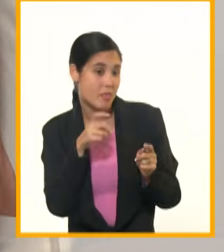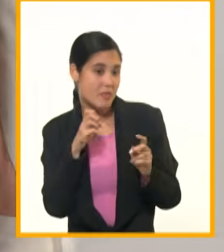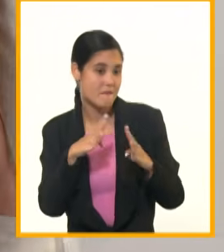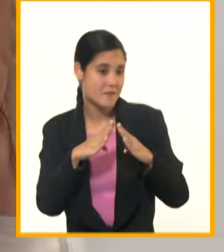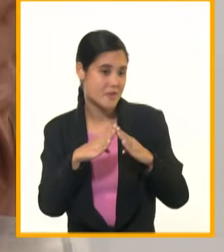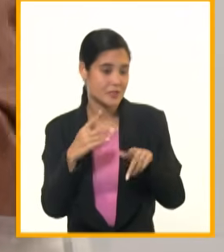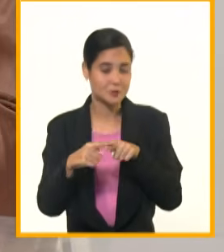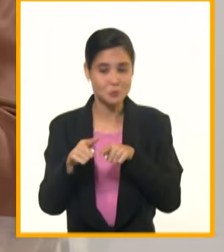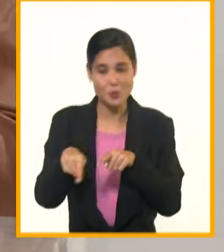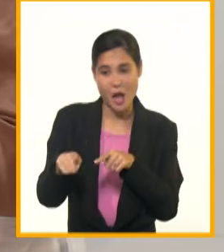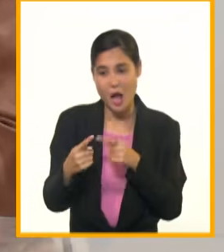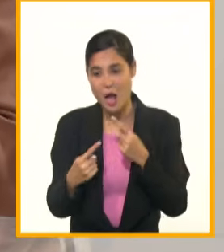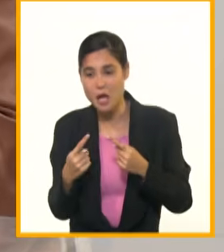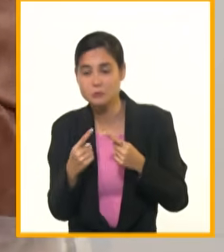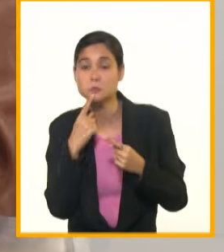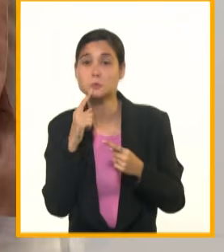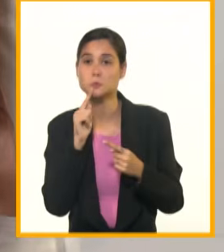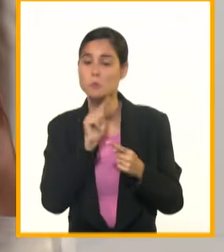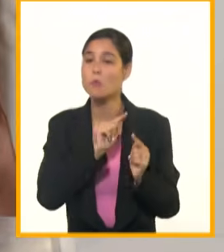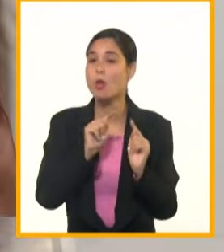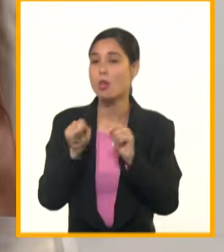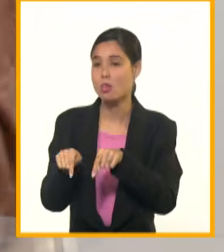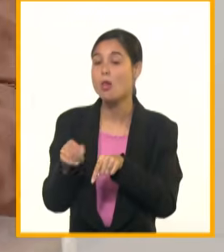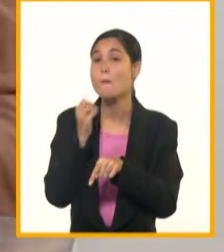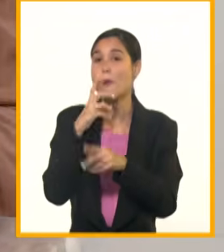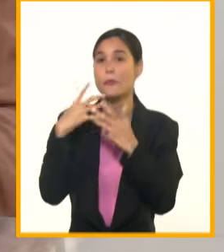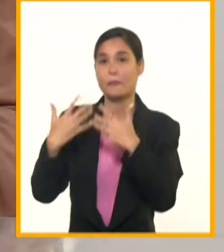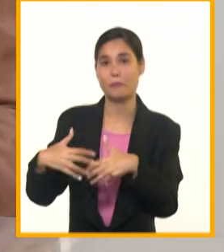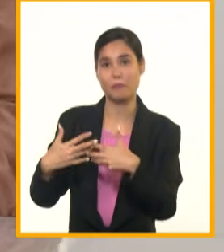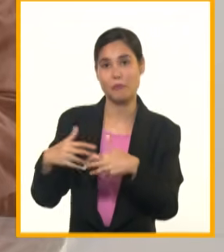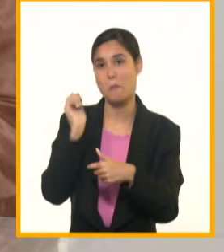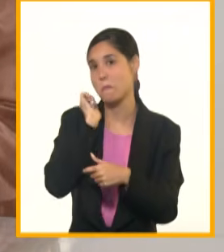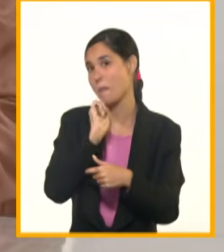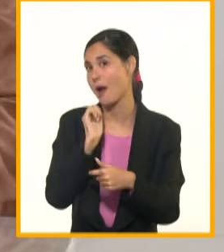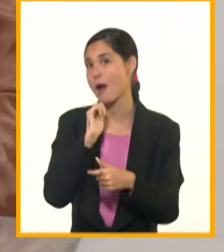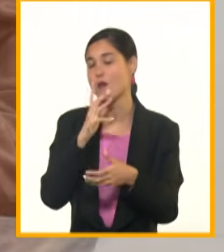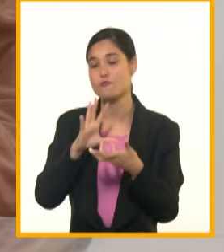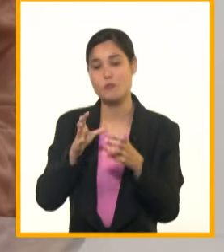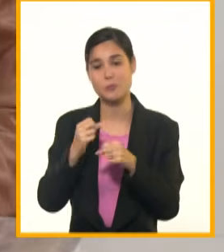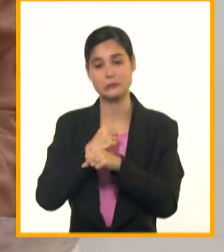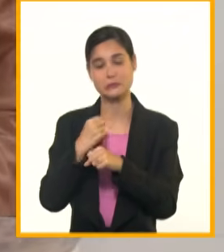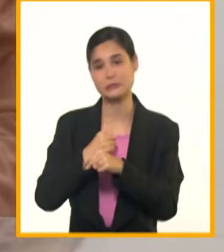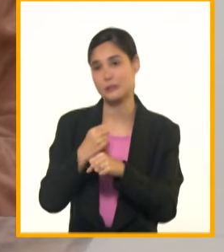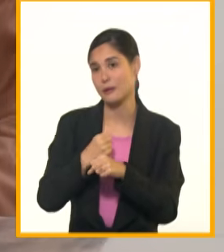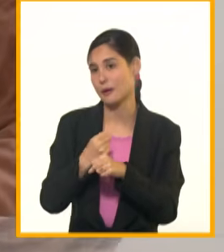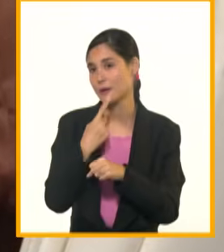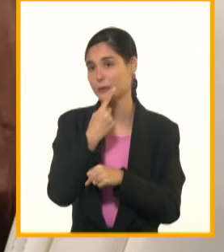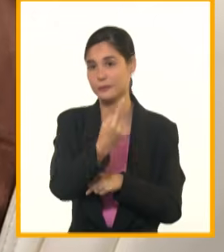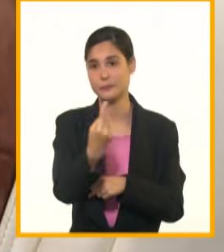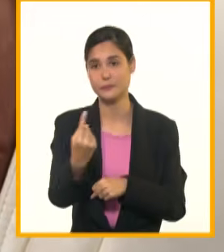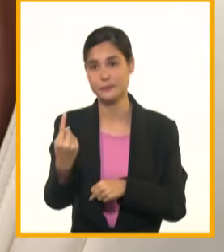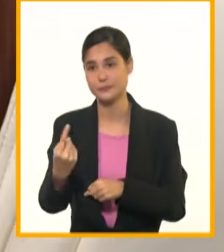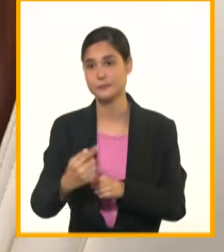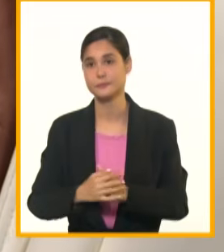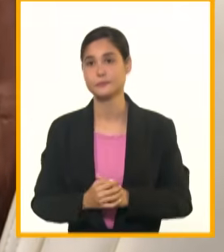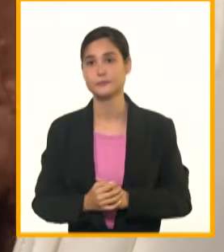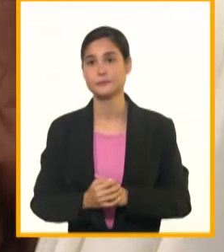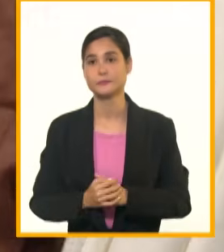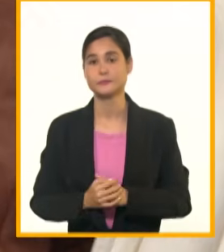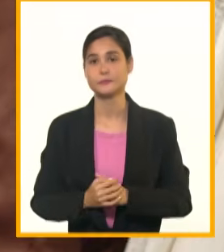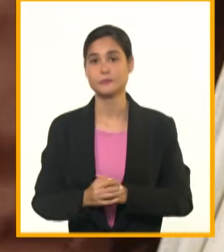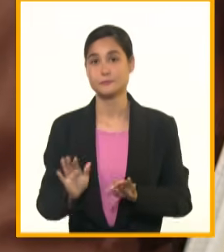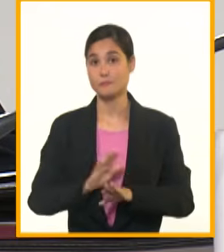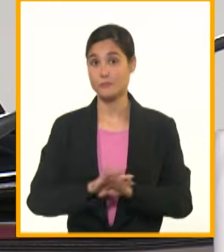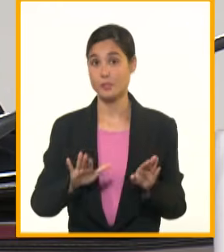a lograr también mejorar cosas básicas como las infraestructuras en cada uno de los territorios. Que es uno de los desafíos que tanto Mayabeque